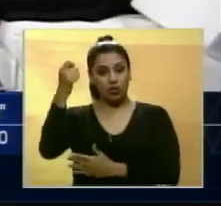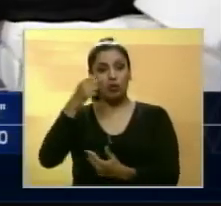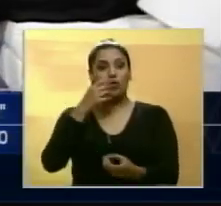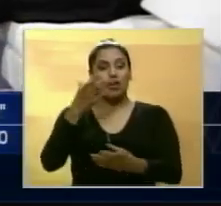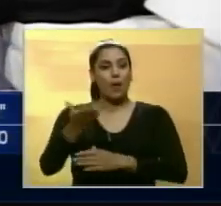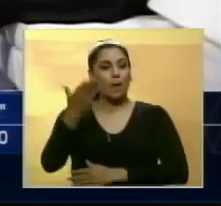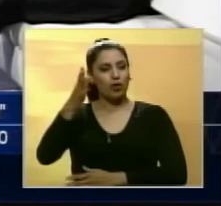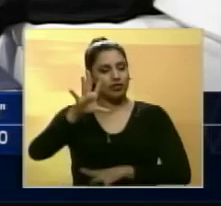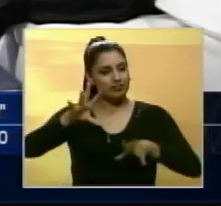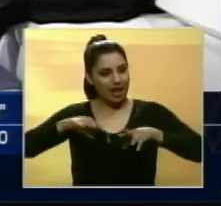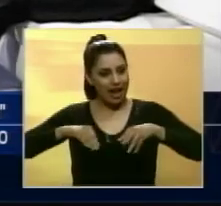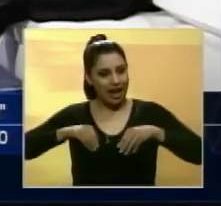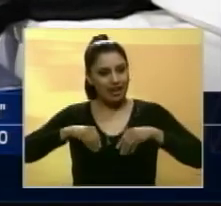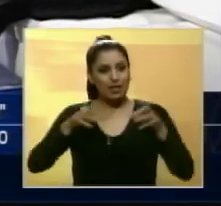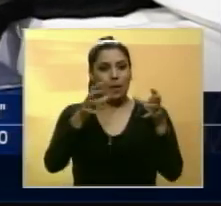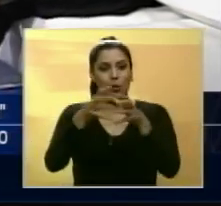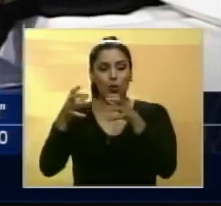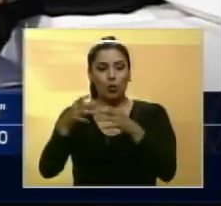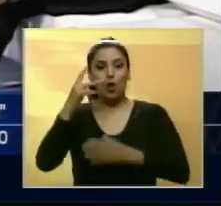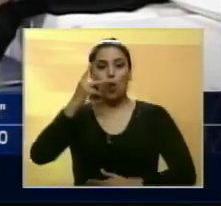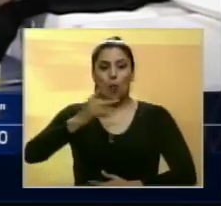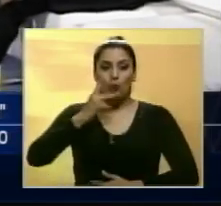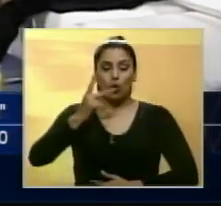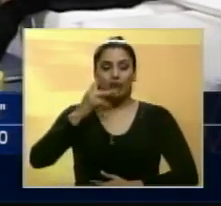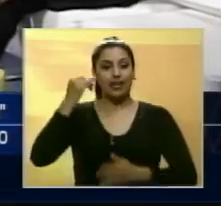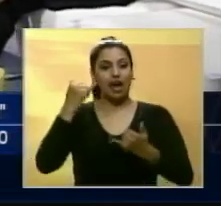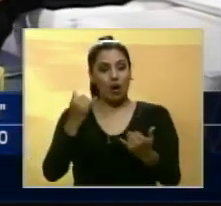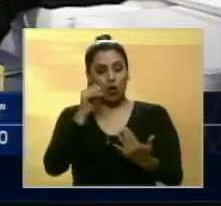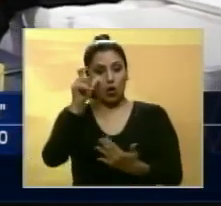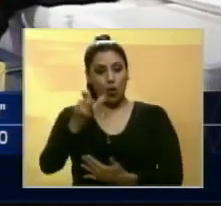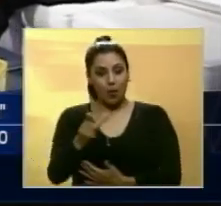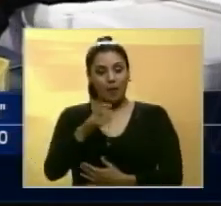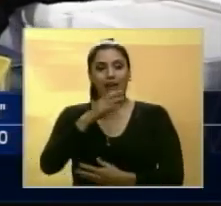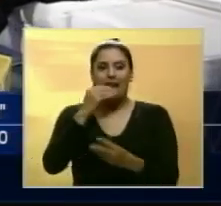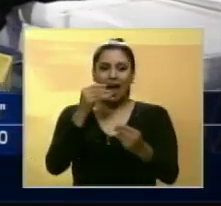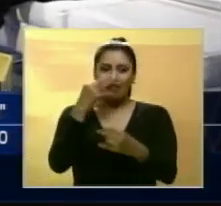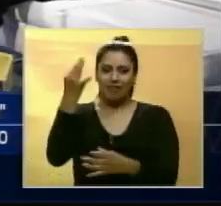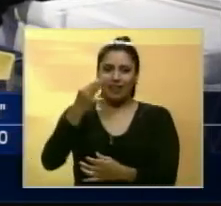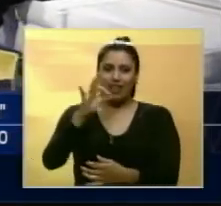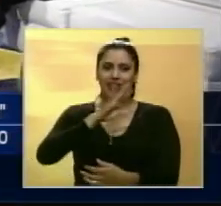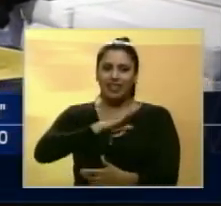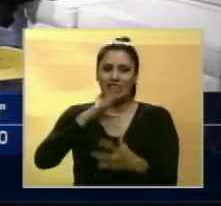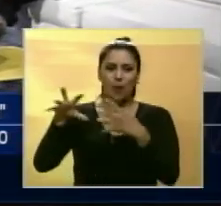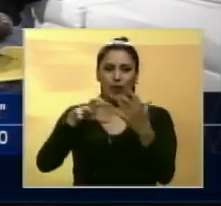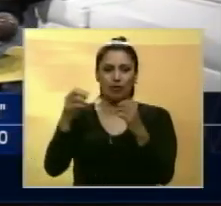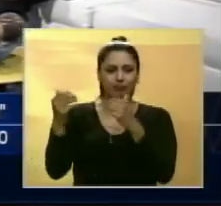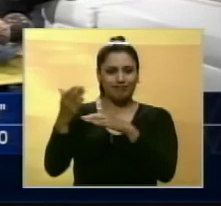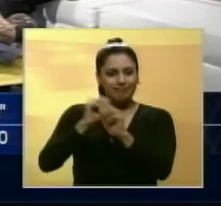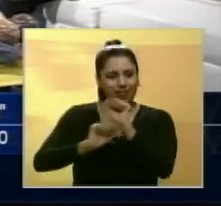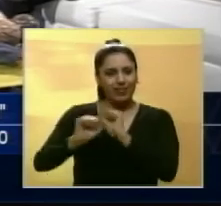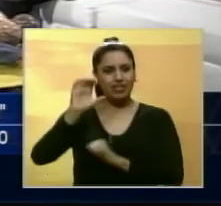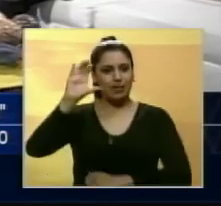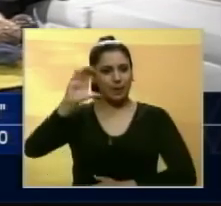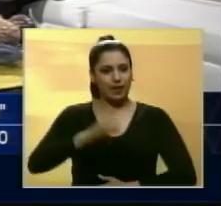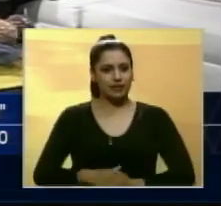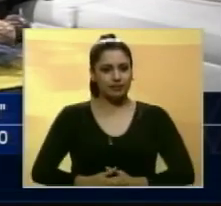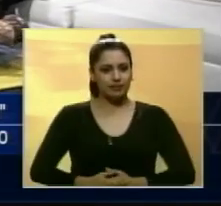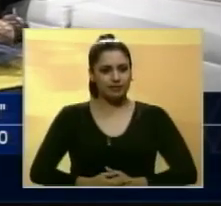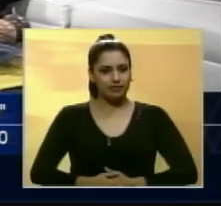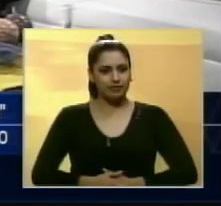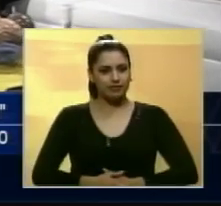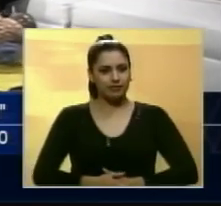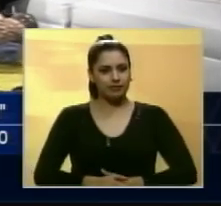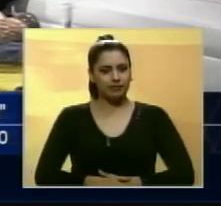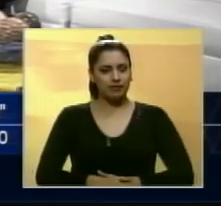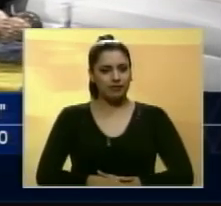importancia de un reconocimiento entre los sectores políticos. A juicio de Zambrano, un diálogo verdadero evitaría las confrontaciones en el país.